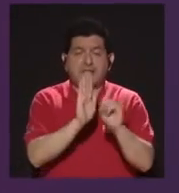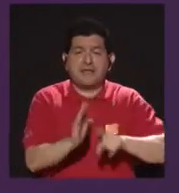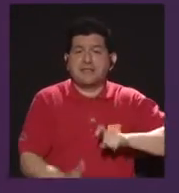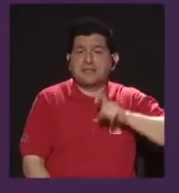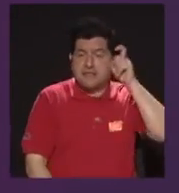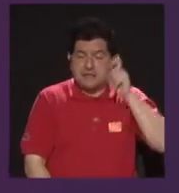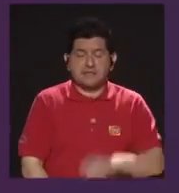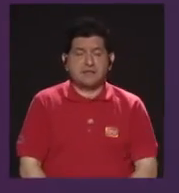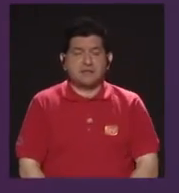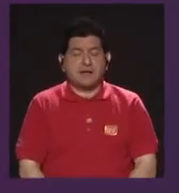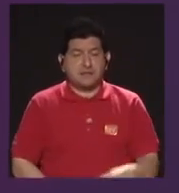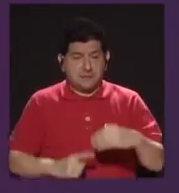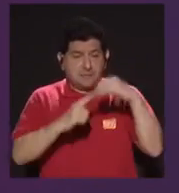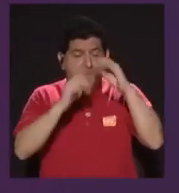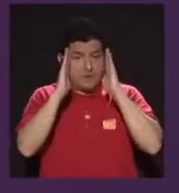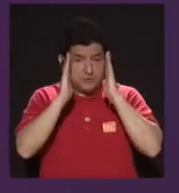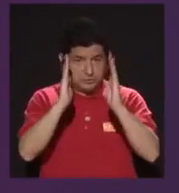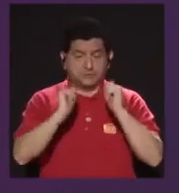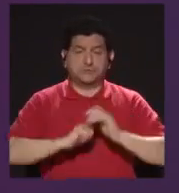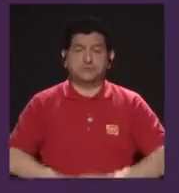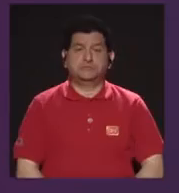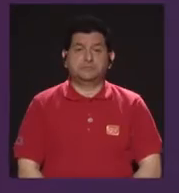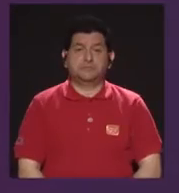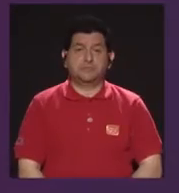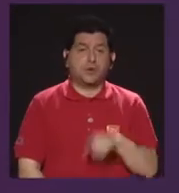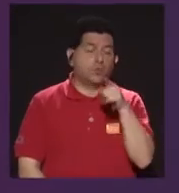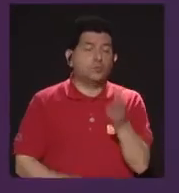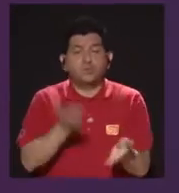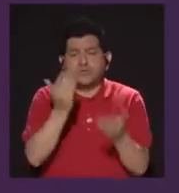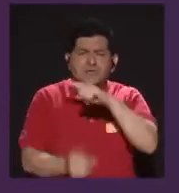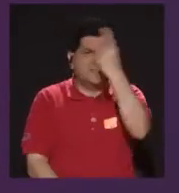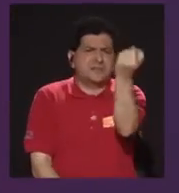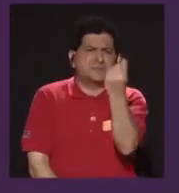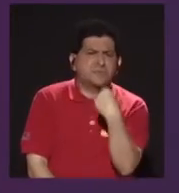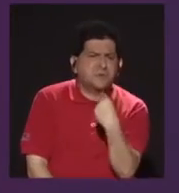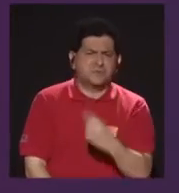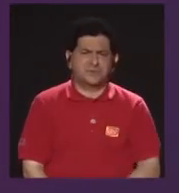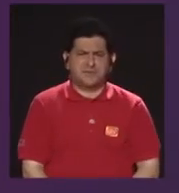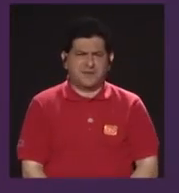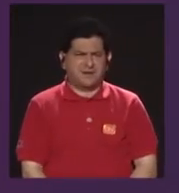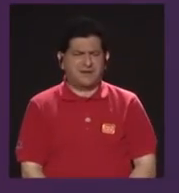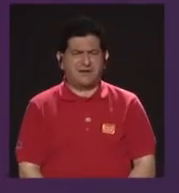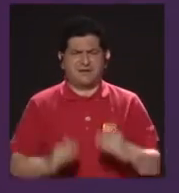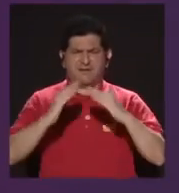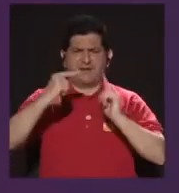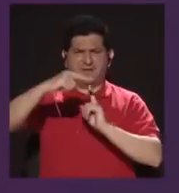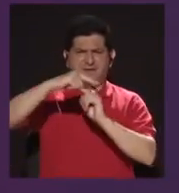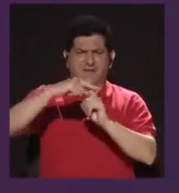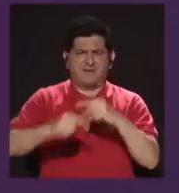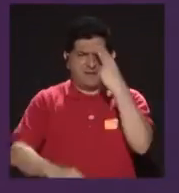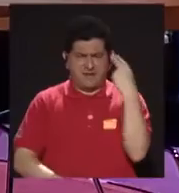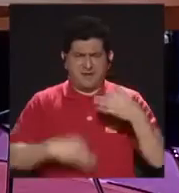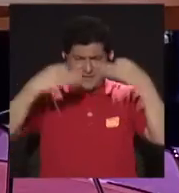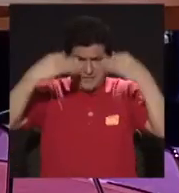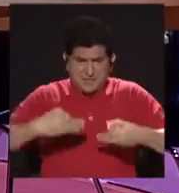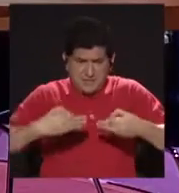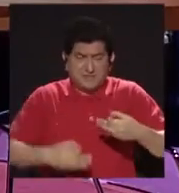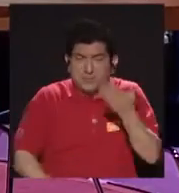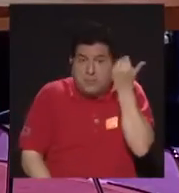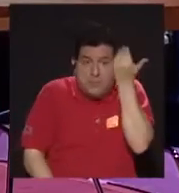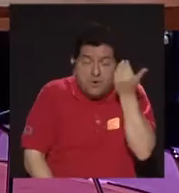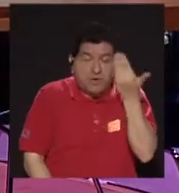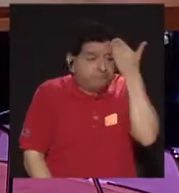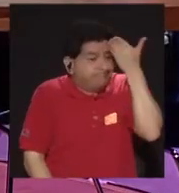género hay que darle la prioridad ustedes tal vez nos preguntan por qué es que la iglesia católica tomó la decisión no sabemos